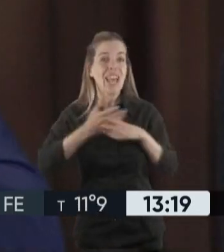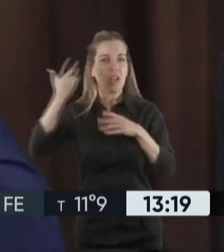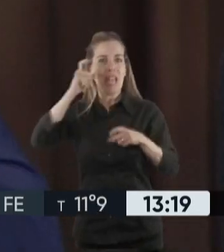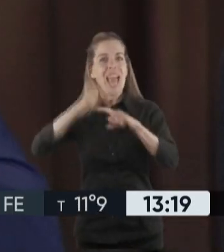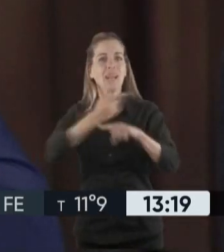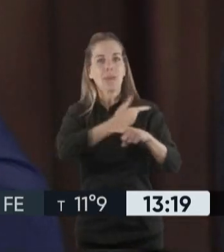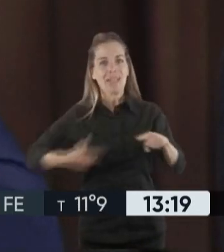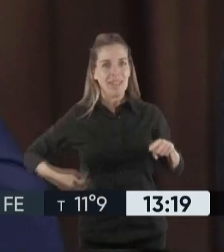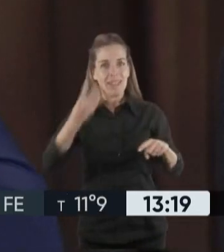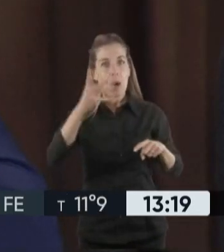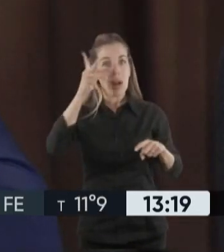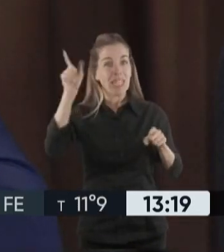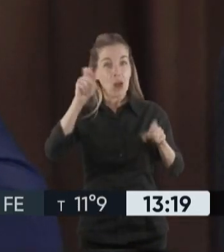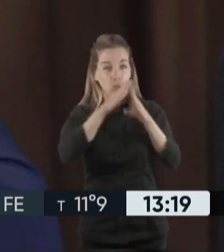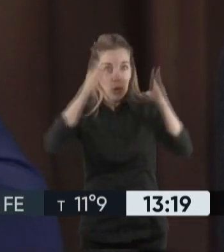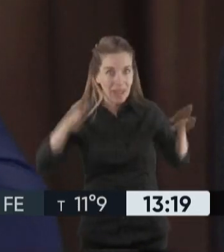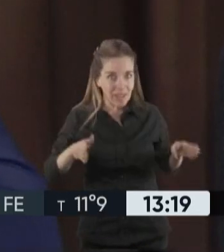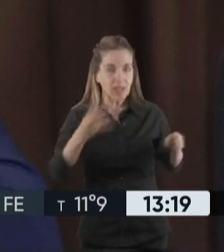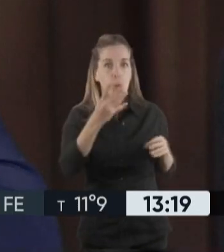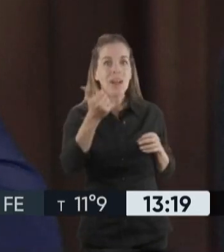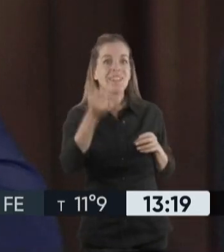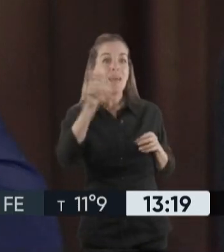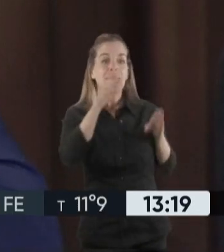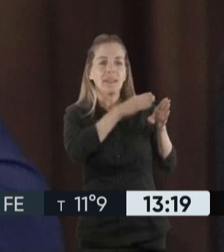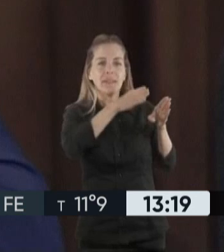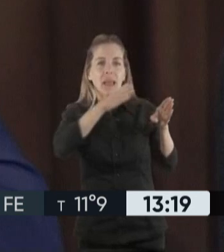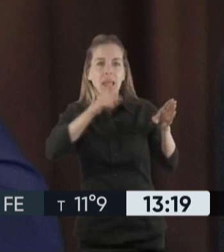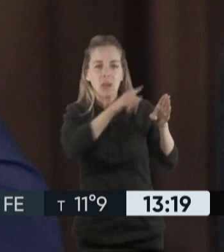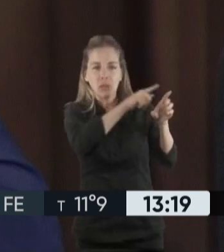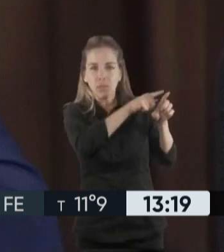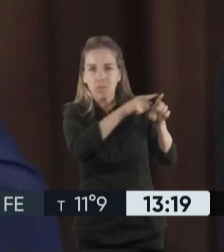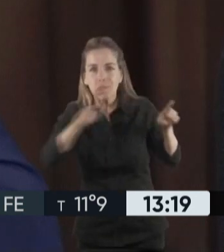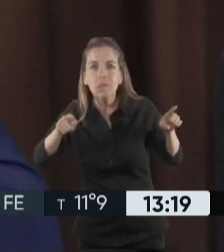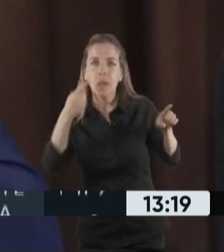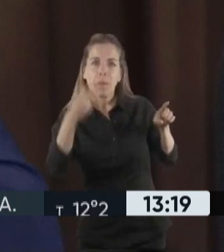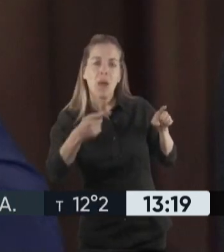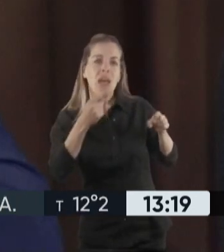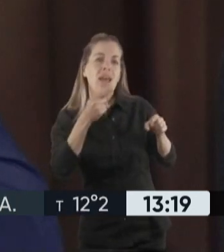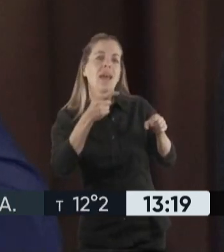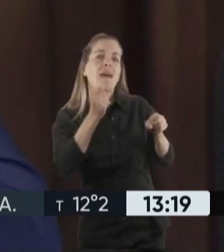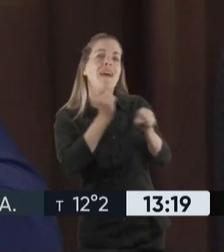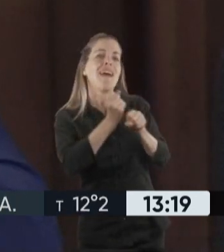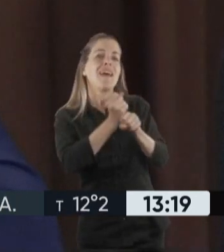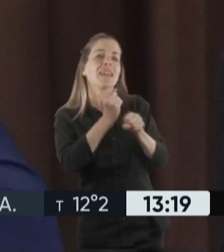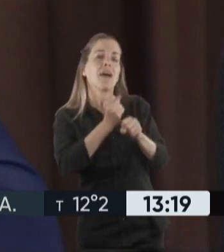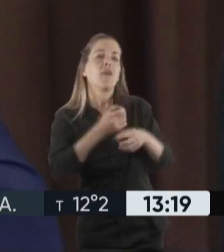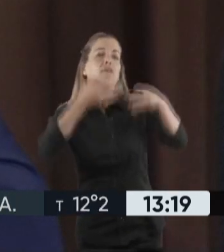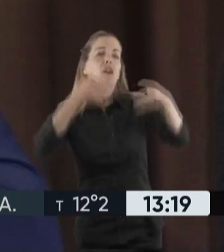en 46 meses consecutivos se observó destrucción del empleo